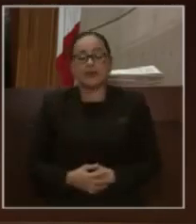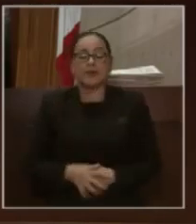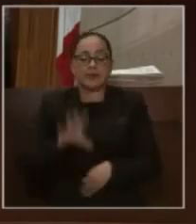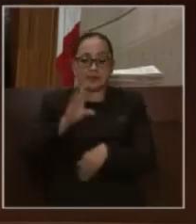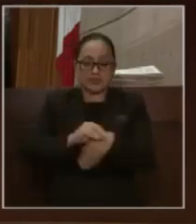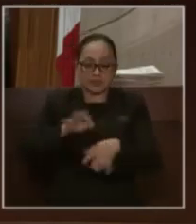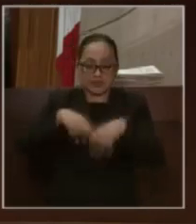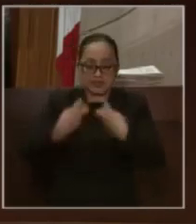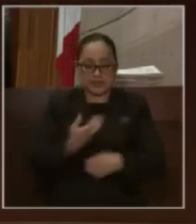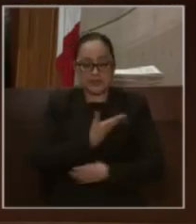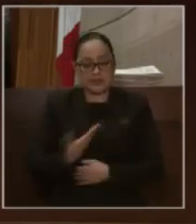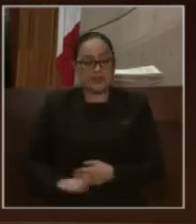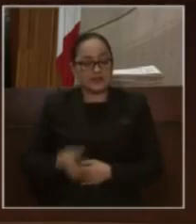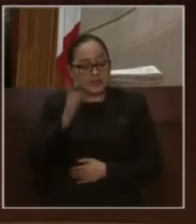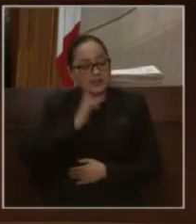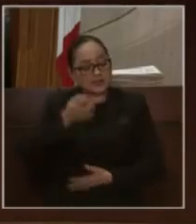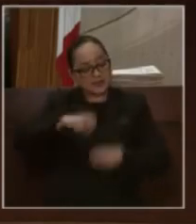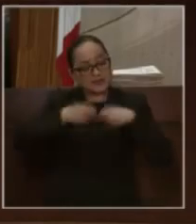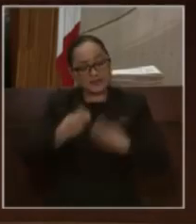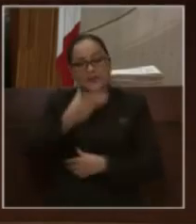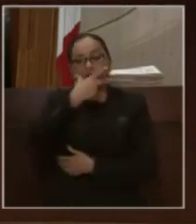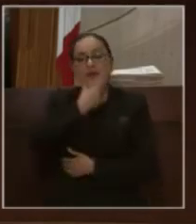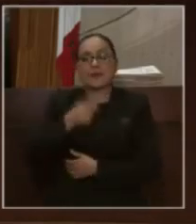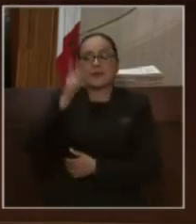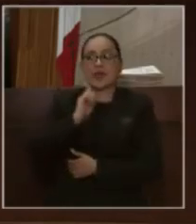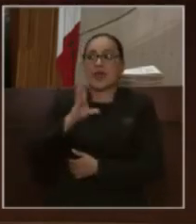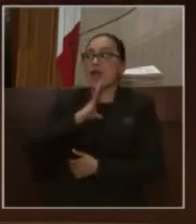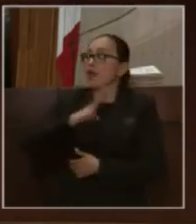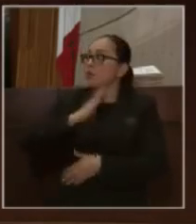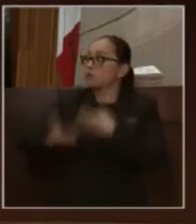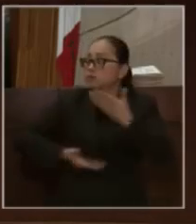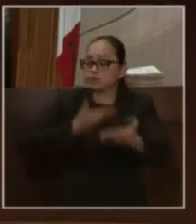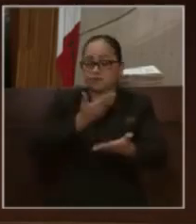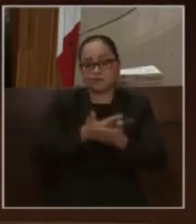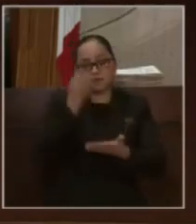magistrada presidenta, magistrada, magistrados. Doy cuenta con los proyectos de